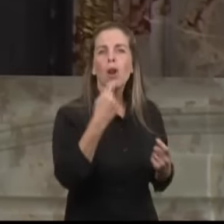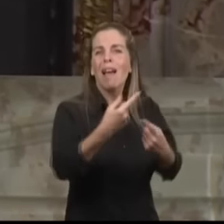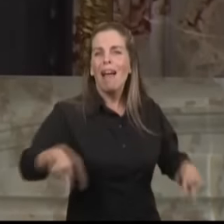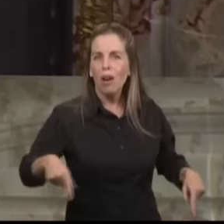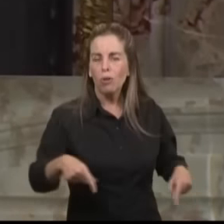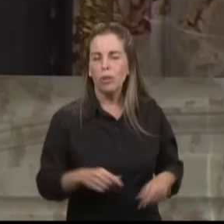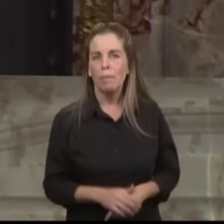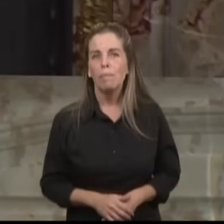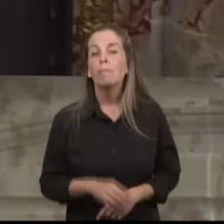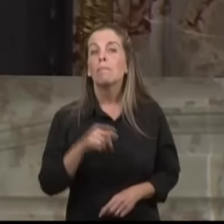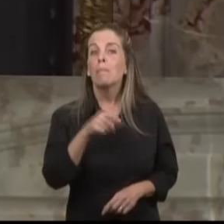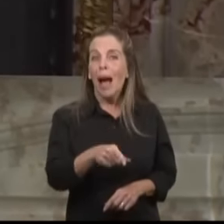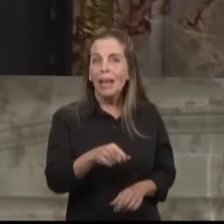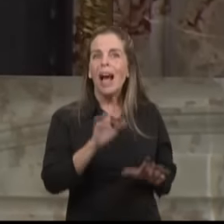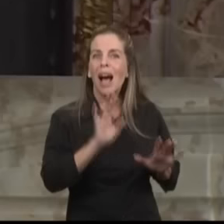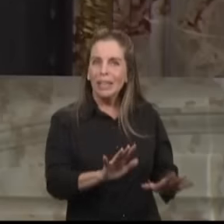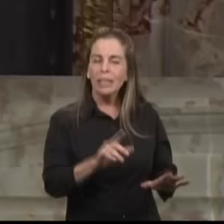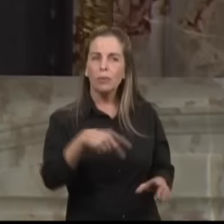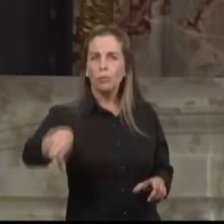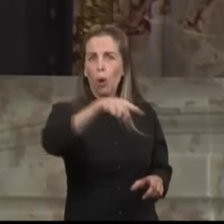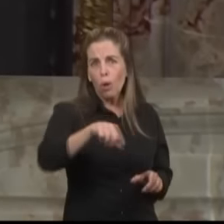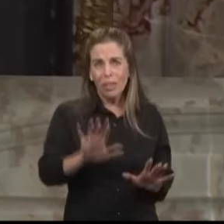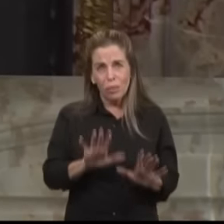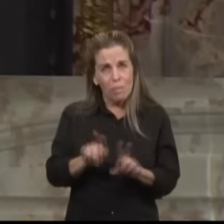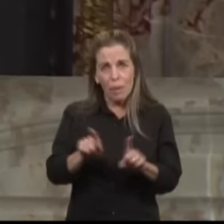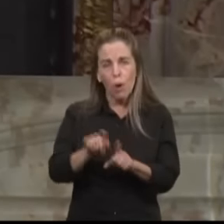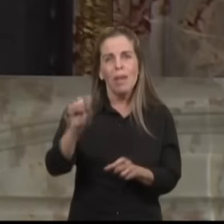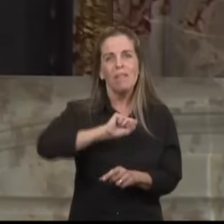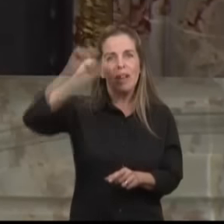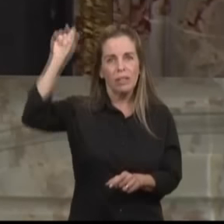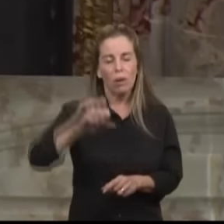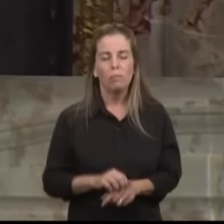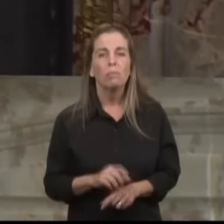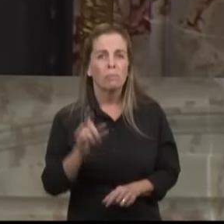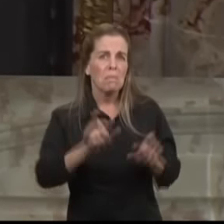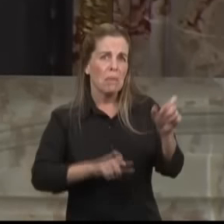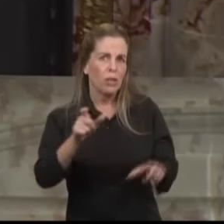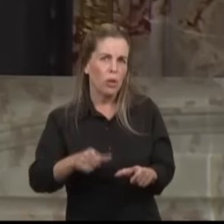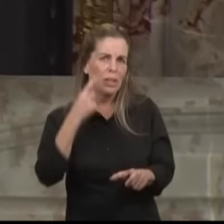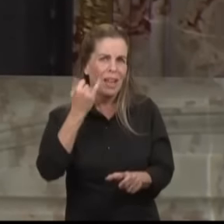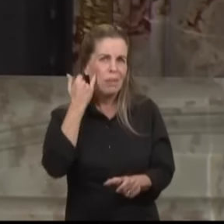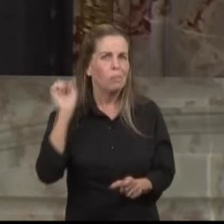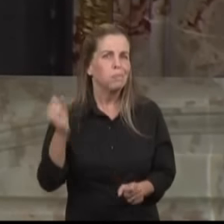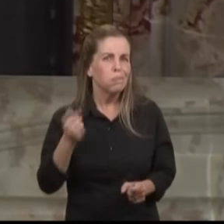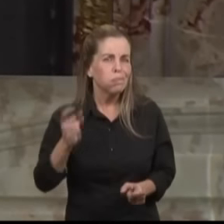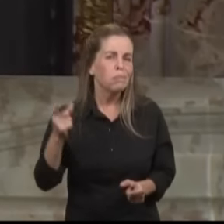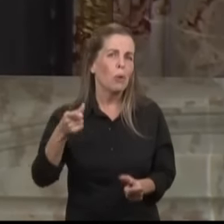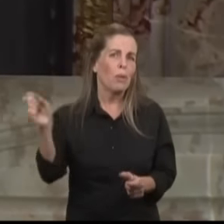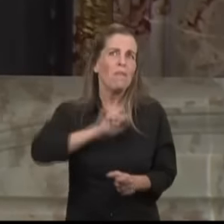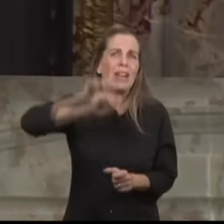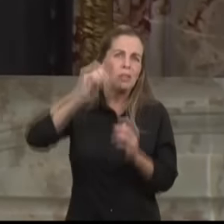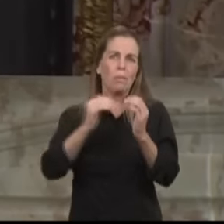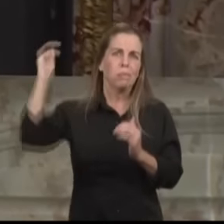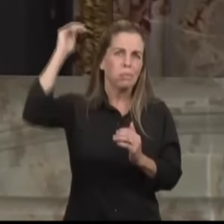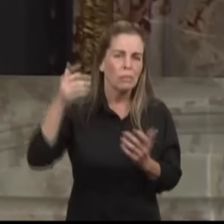disponible. A este robo le damos el nombre de inflación. Quienes hayan vivido hiperinflaciones saben bien que tener más billetes no